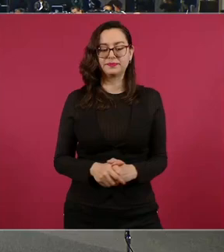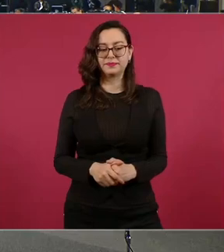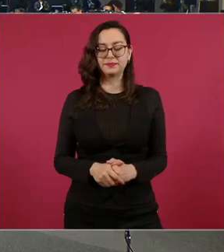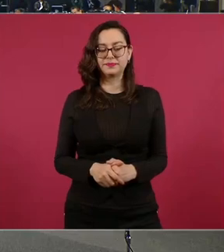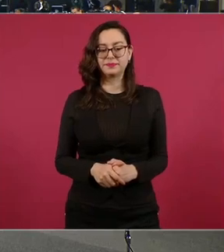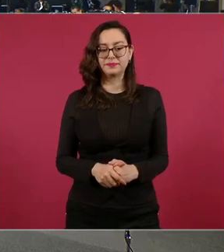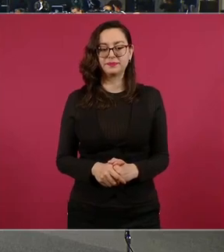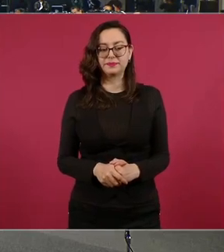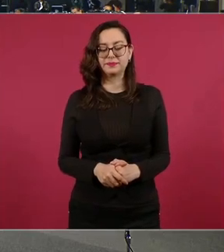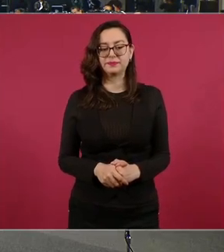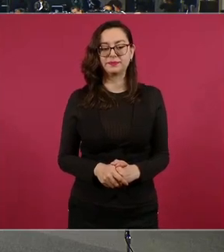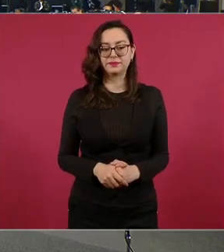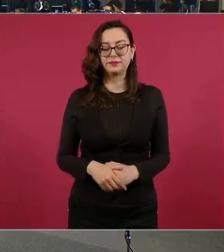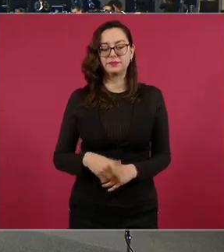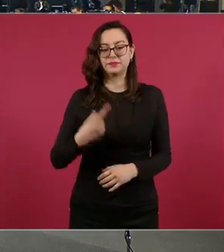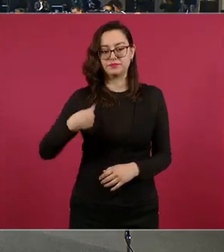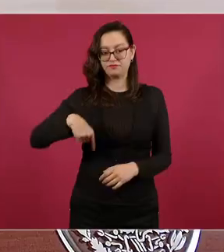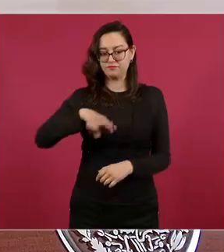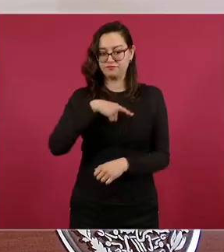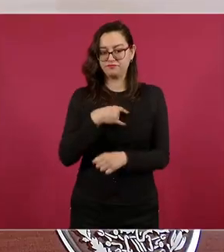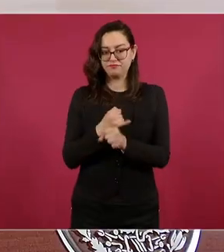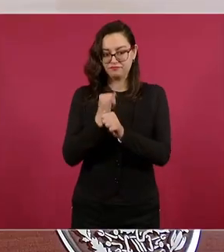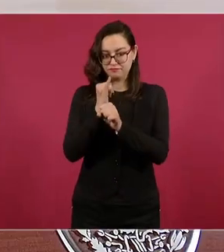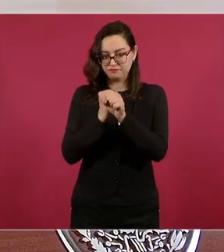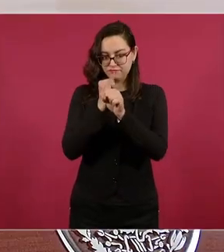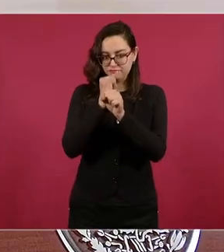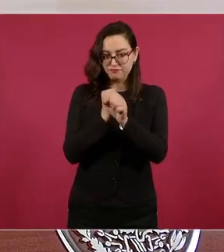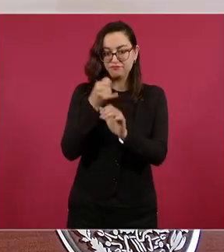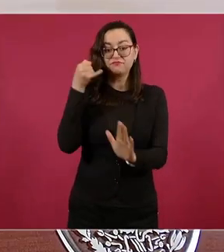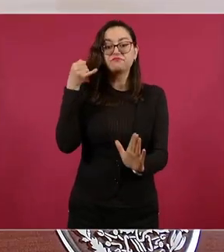hacer la investigación a fondo y